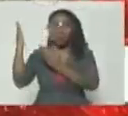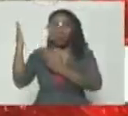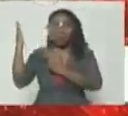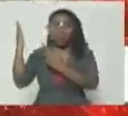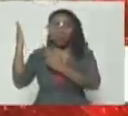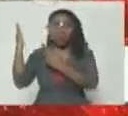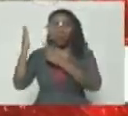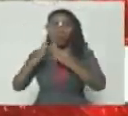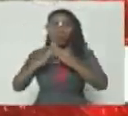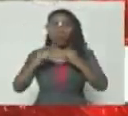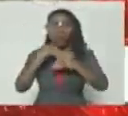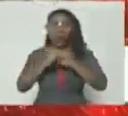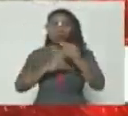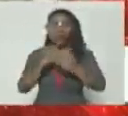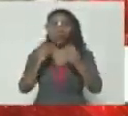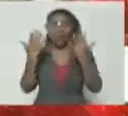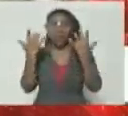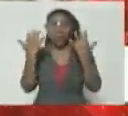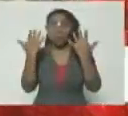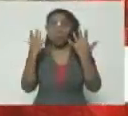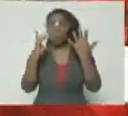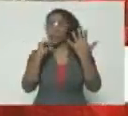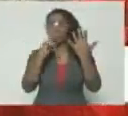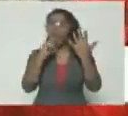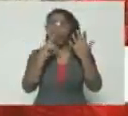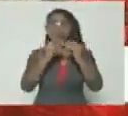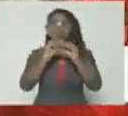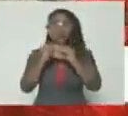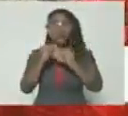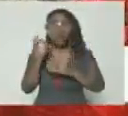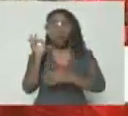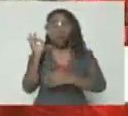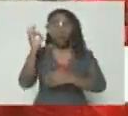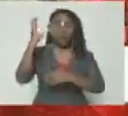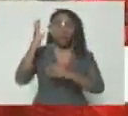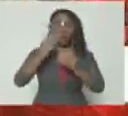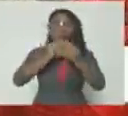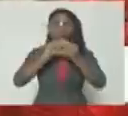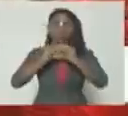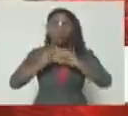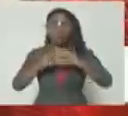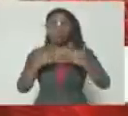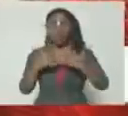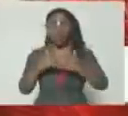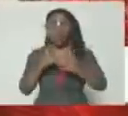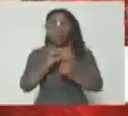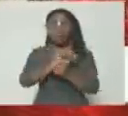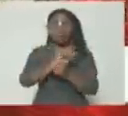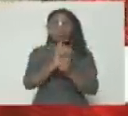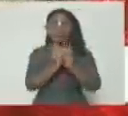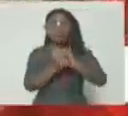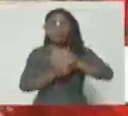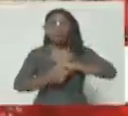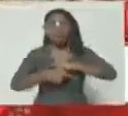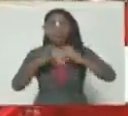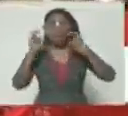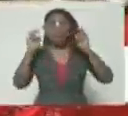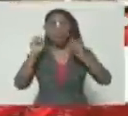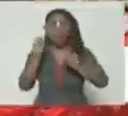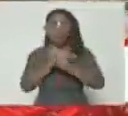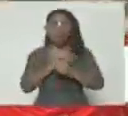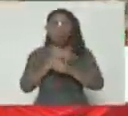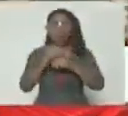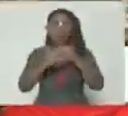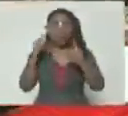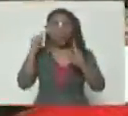hace manual. ¿Por qué? Porque hasta ahora no existe una máquina, no se ha inventado una máquina que sustituya el talento que los trabajadores